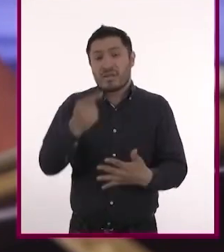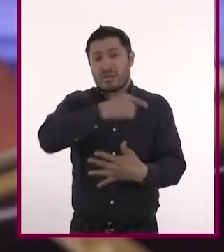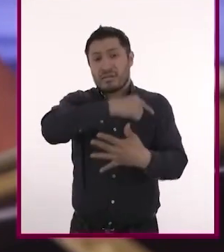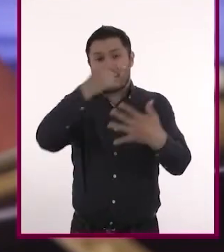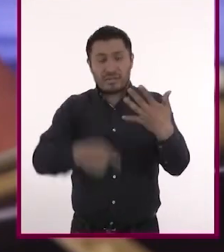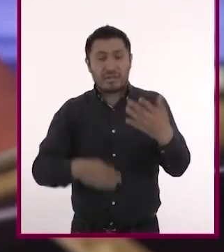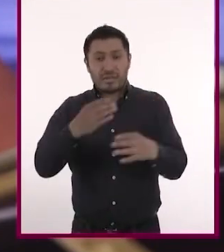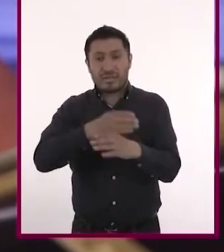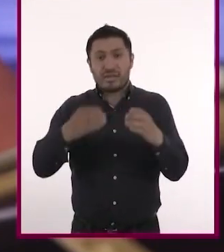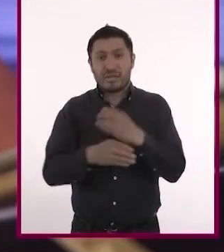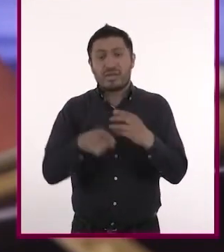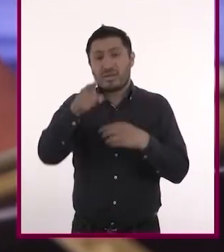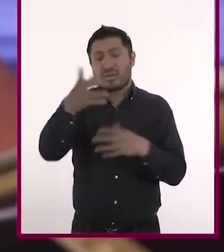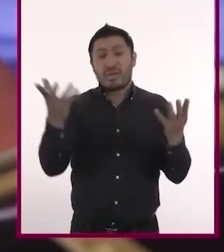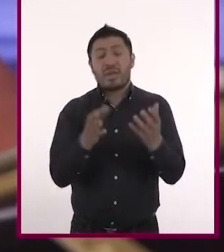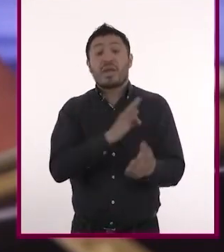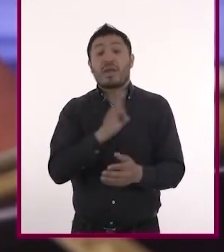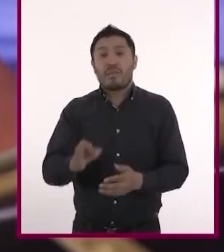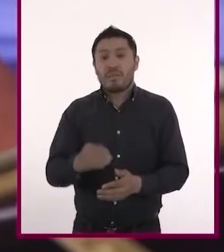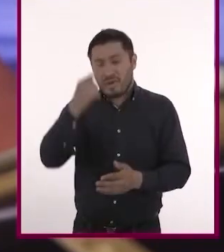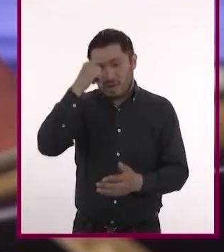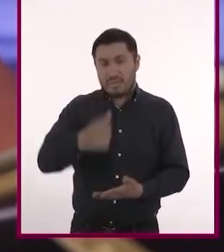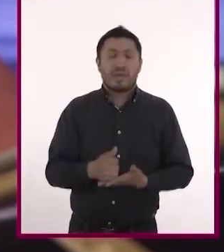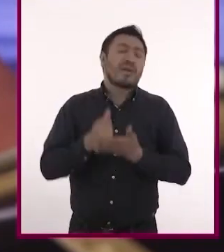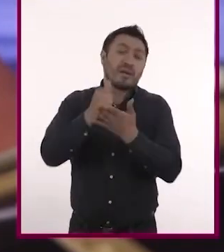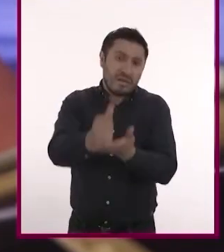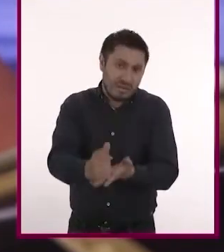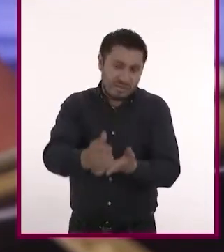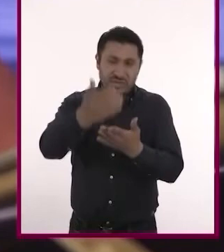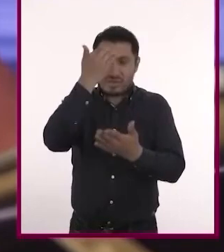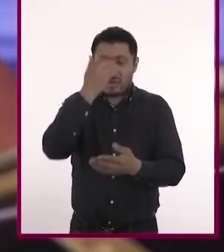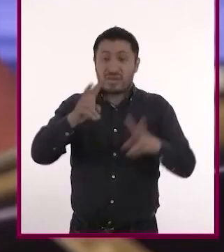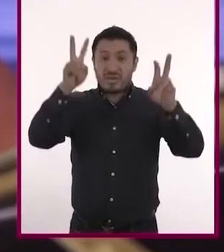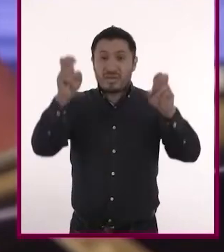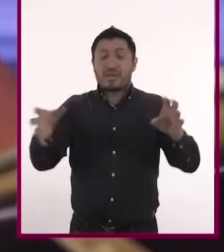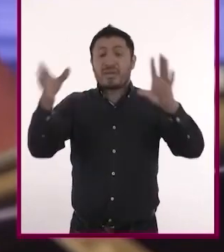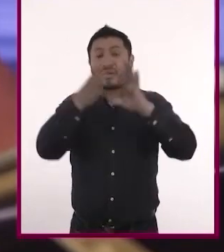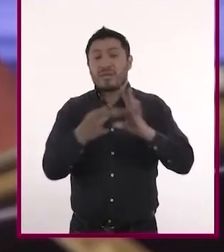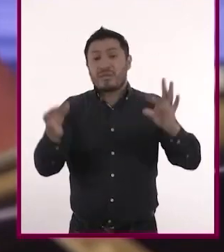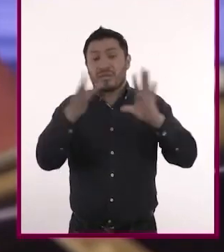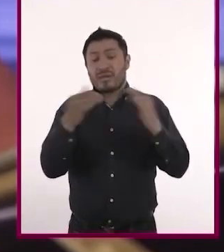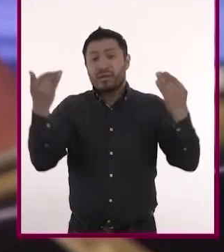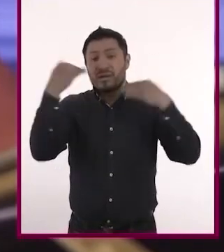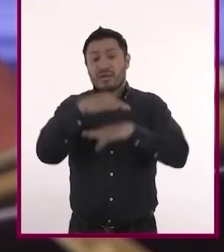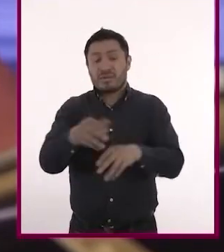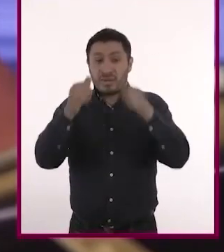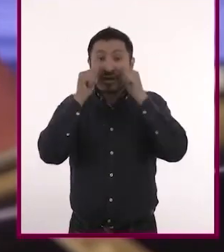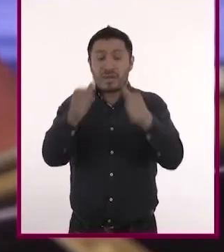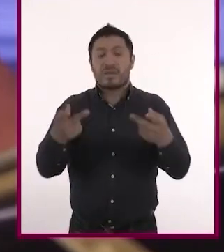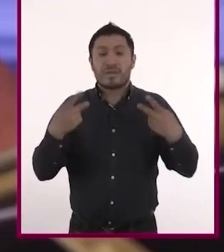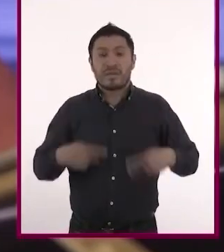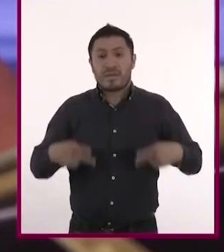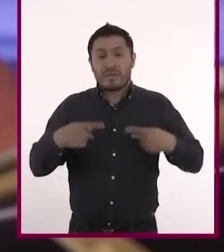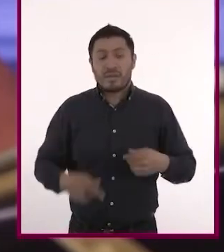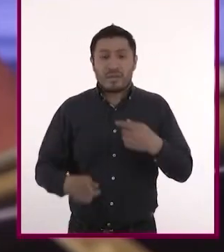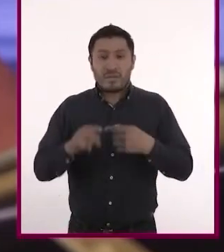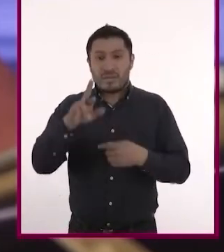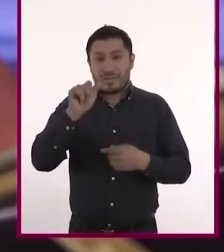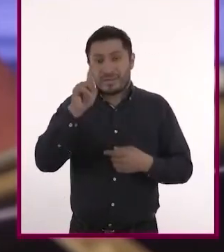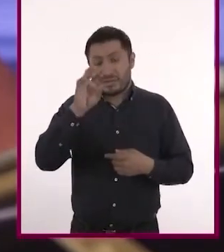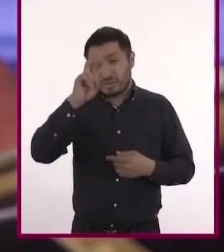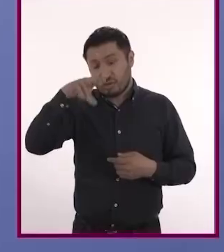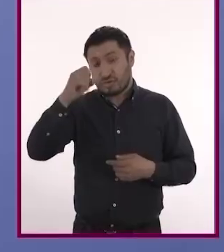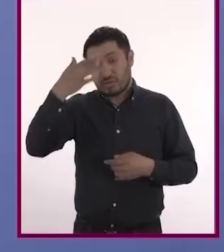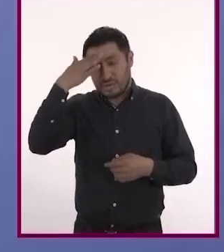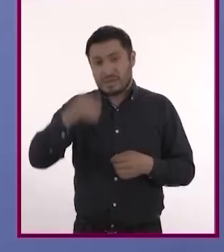5 de las cosas que puedes hacer para contribuir a la sensibilización de la sociedad sobre la atención de las personas que padecen estos trastornos mentales.